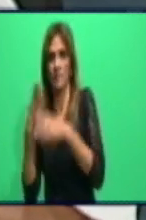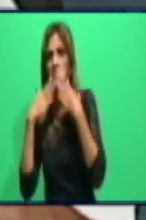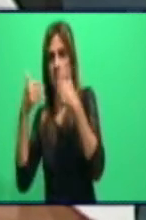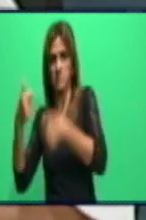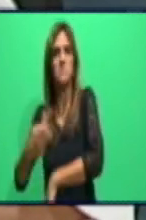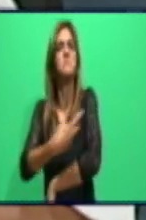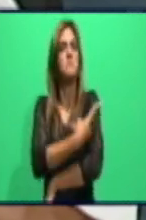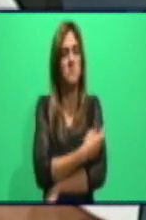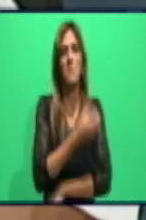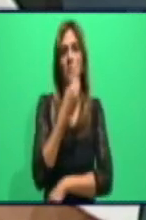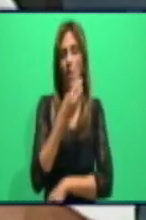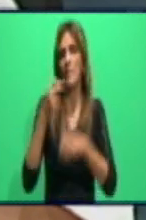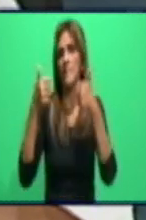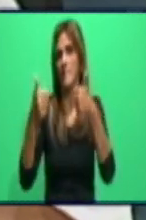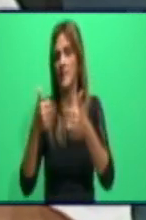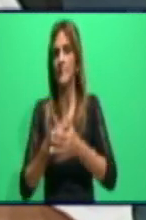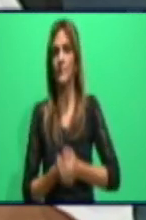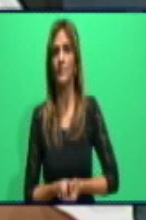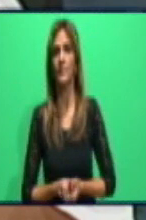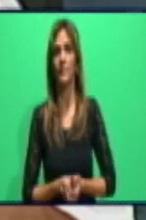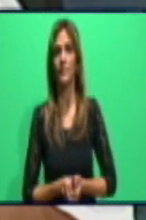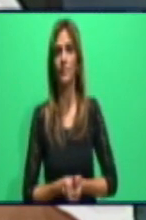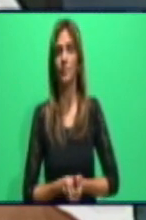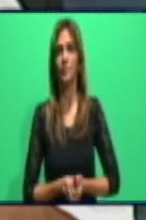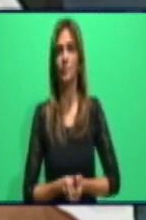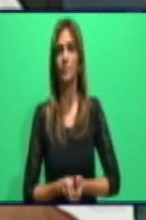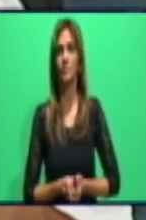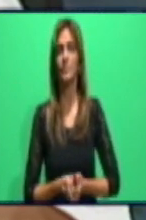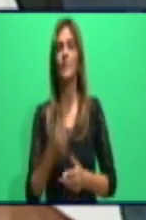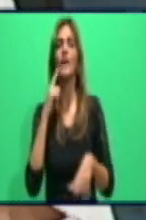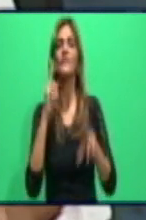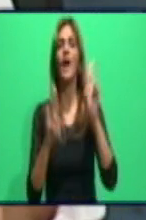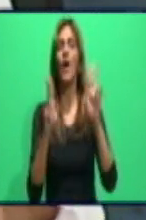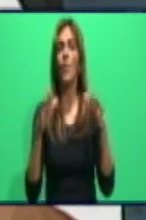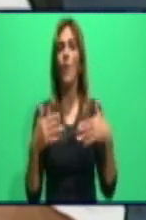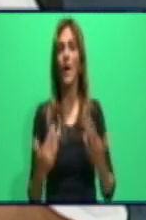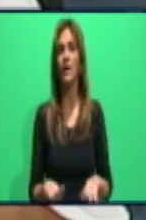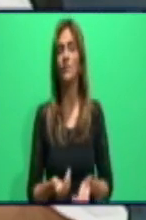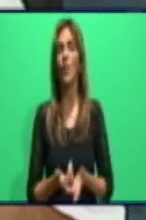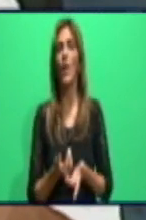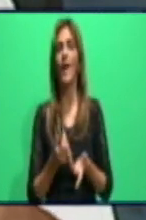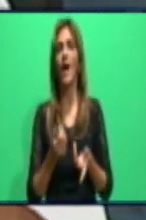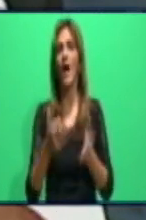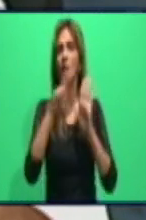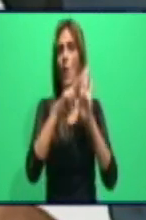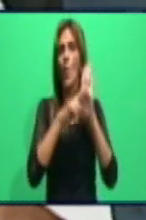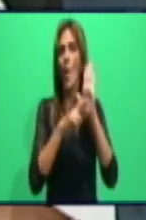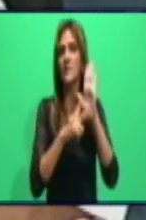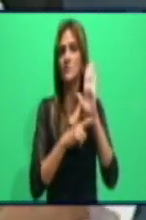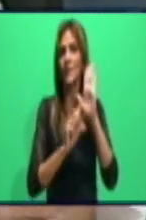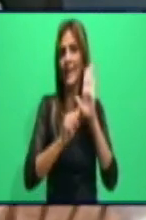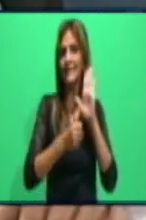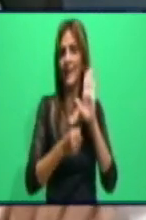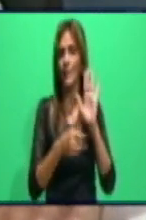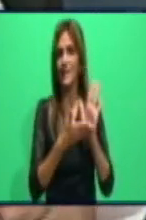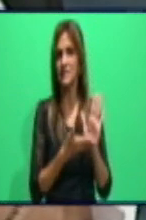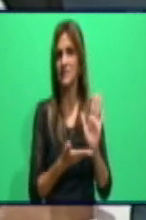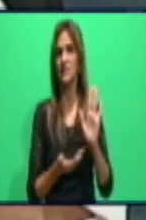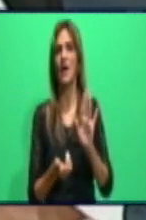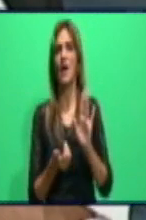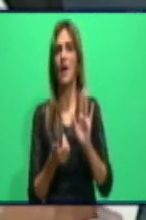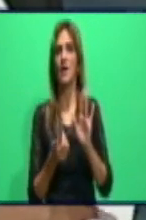aprobar el cambio de etapa de acuerdo a las reglas y regulaciones establecidas para este centro bueno